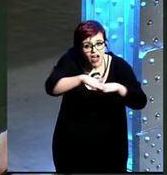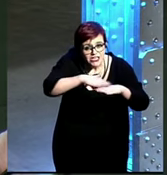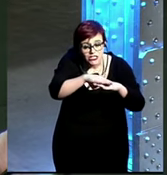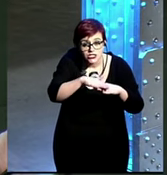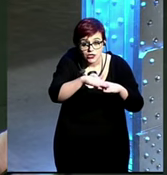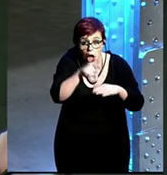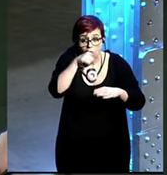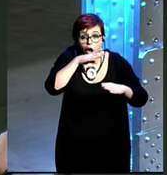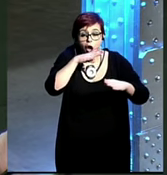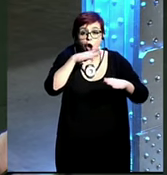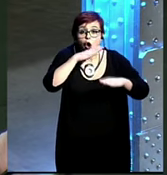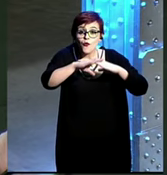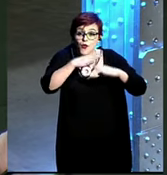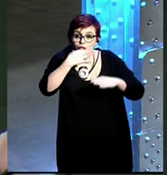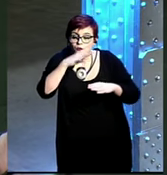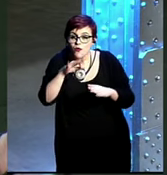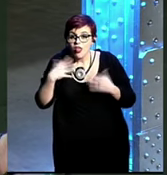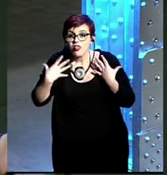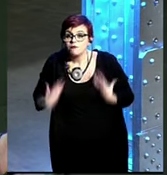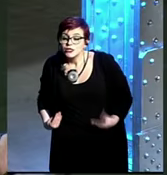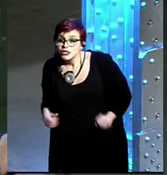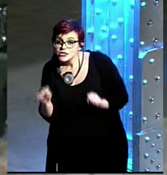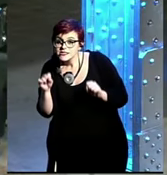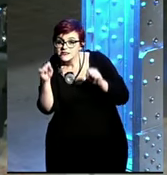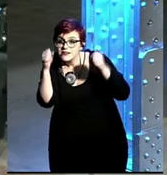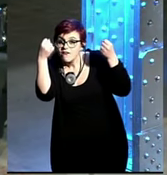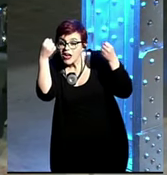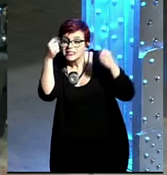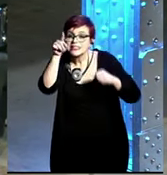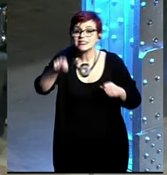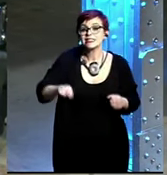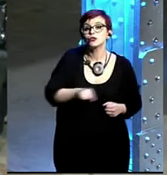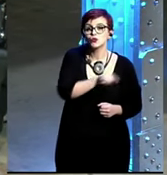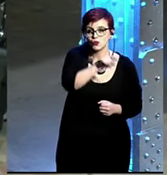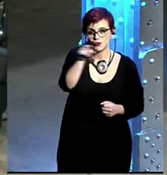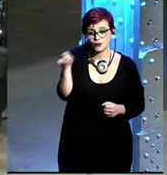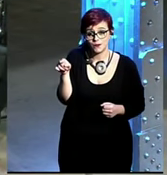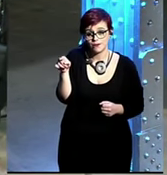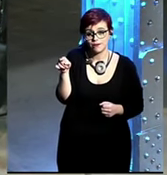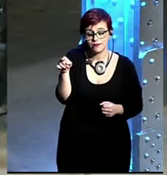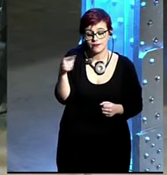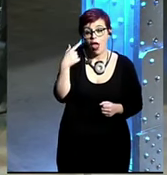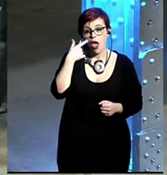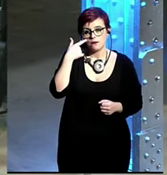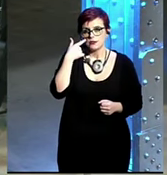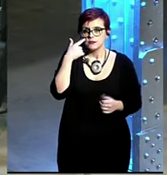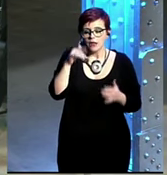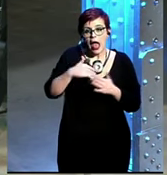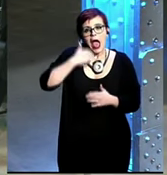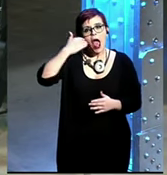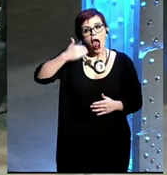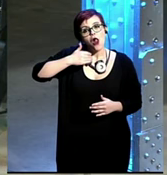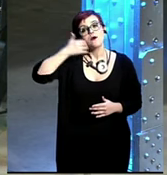Es un paso muy importante. different people respond to different